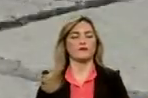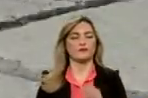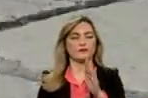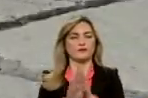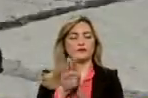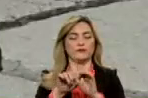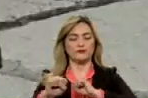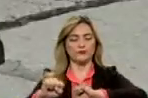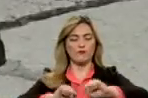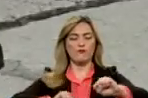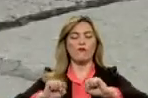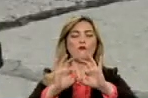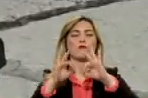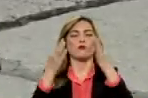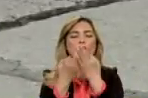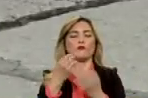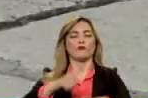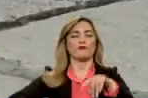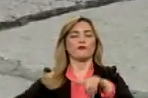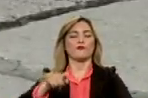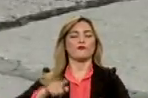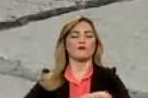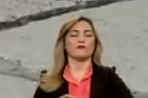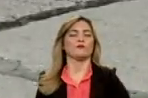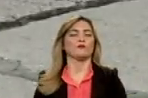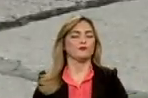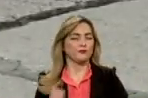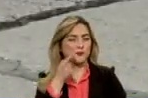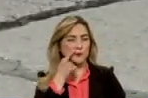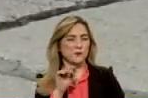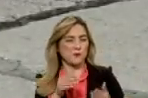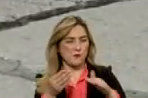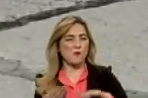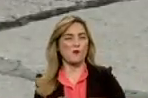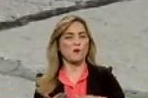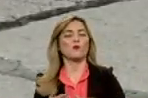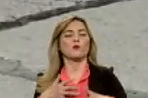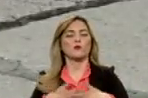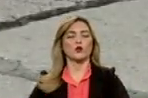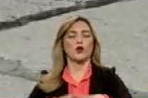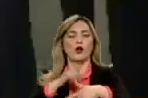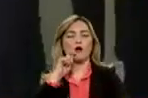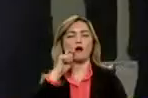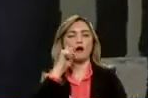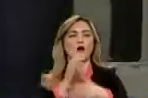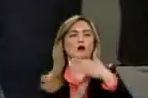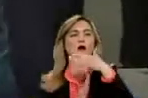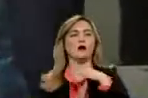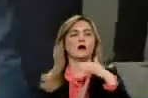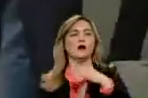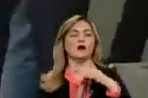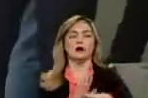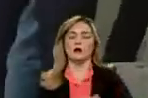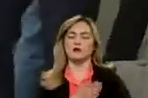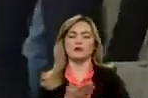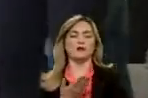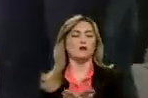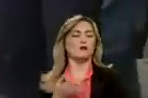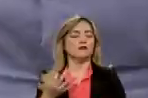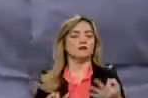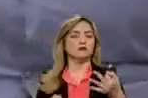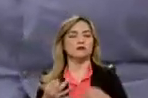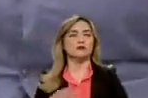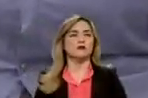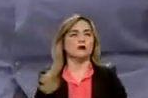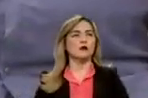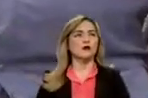de la diligencia, familiares y amigos de Roberto Malta Ciadé estuvieron en un plantón pacífico precisamente para exigir justicia.